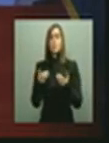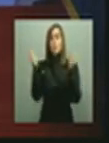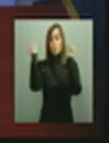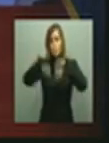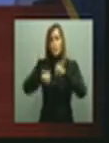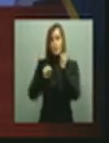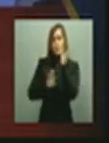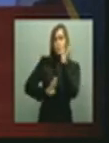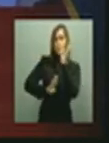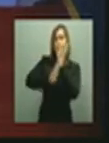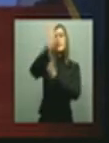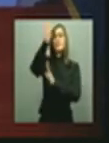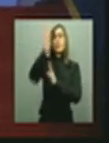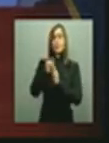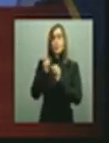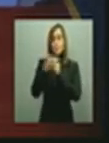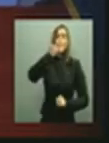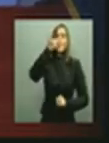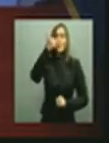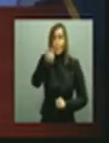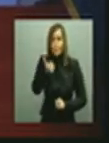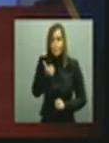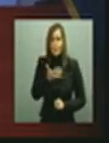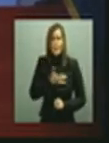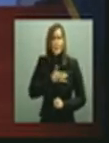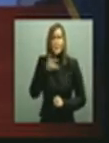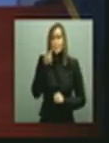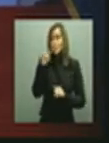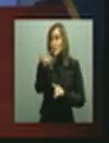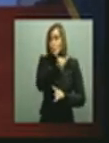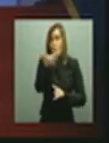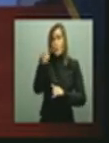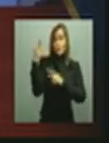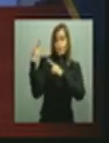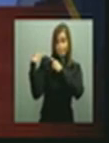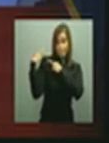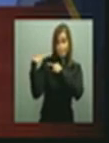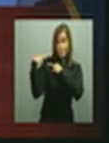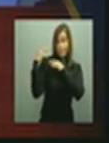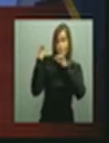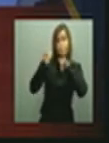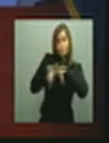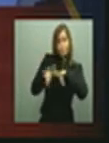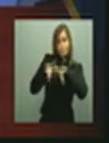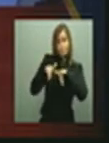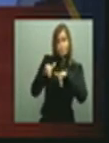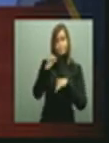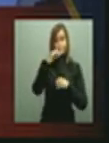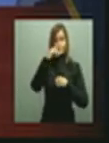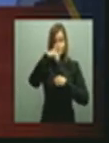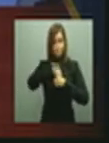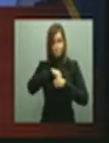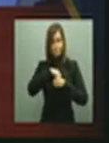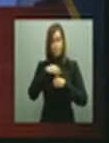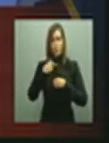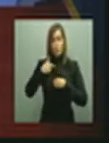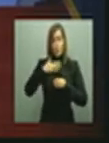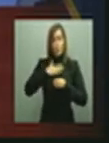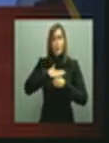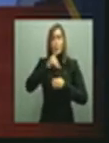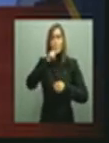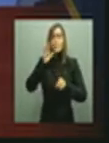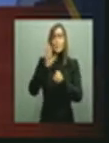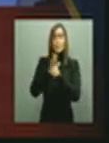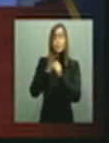la redundancia, en el poder judicial. Miriam Germán, durante su comparecencia en el Consejo de la Magistratura, donde